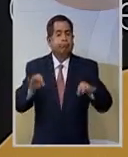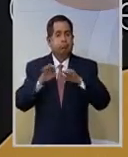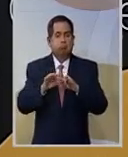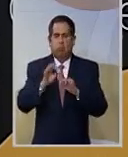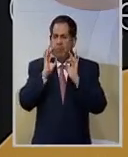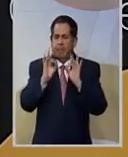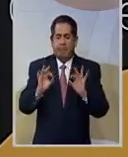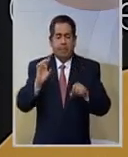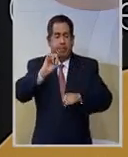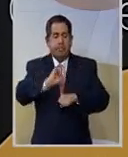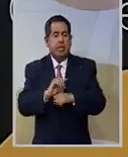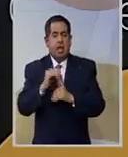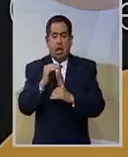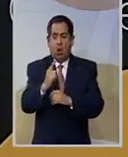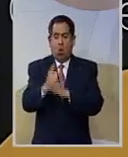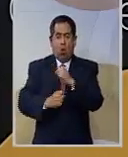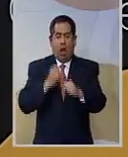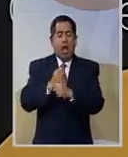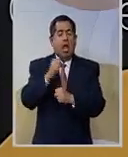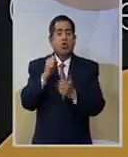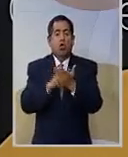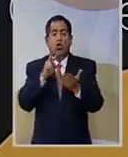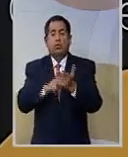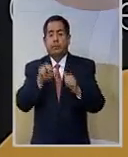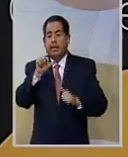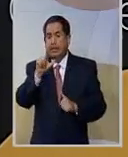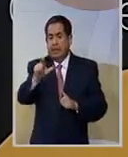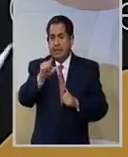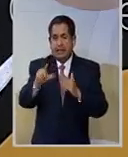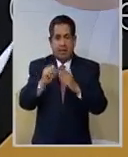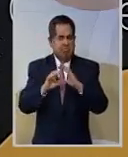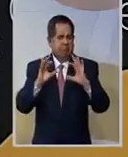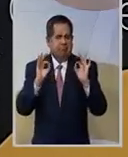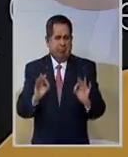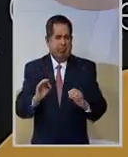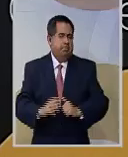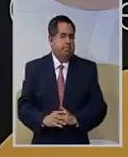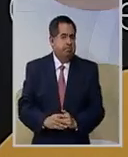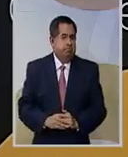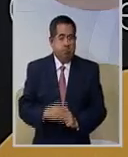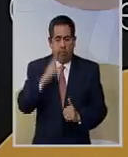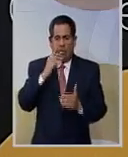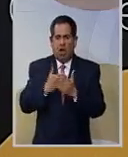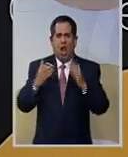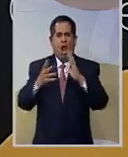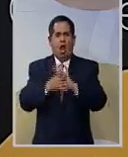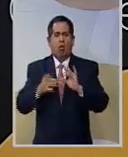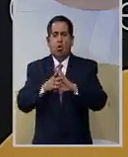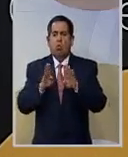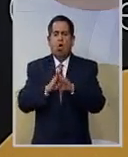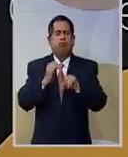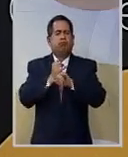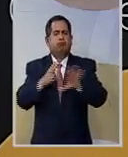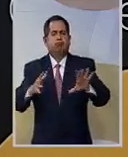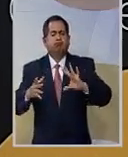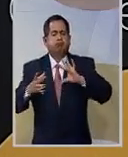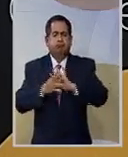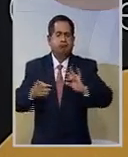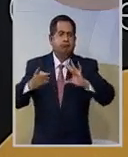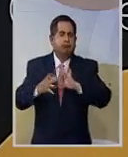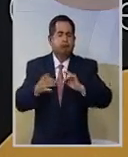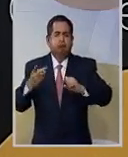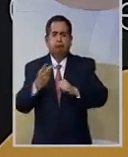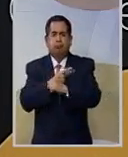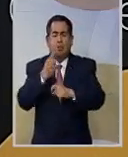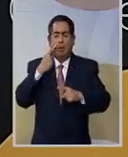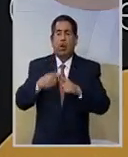tardar el próximo año 2017, en el mes de enero. Ahora vamos a darle una nota informativa donde hay que mencionar